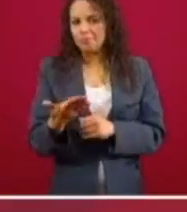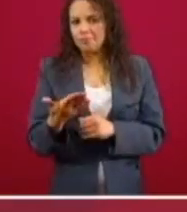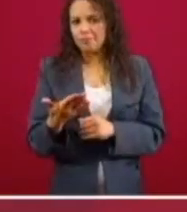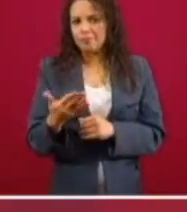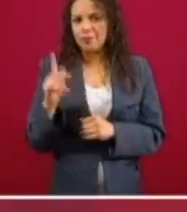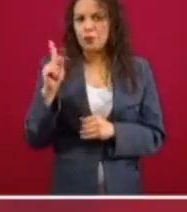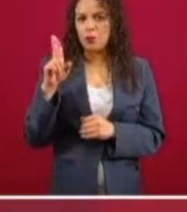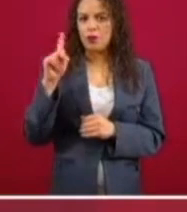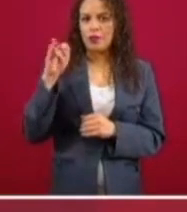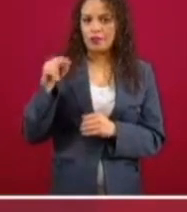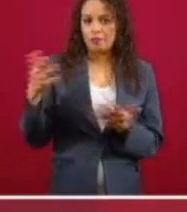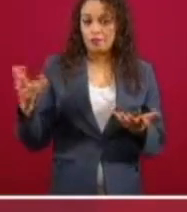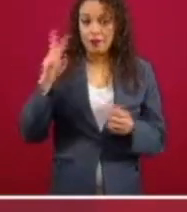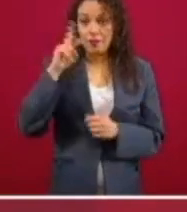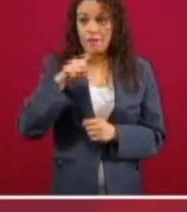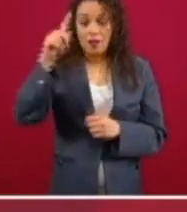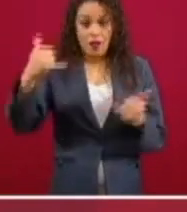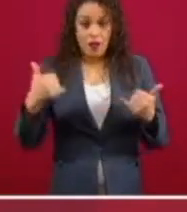No son chamacos,